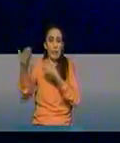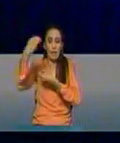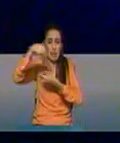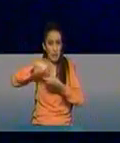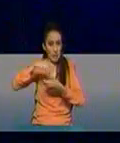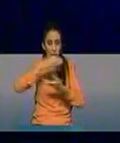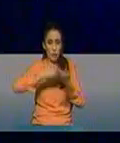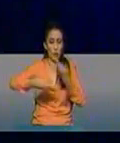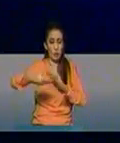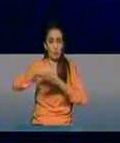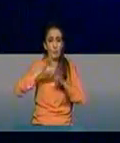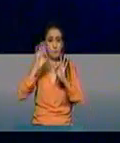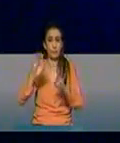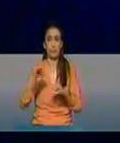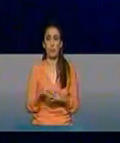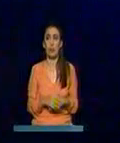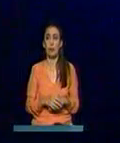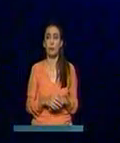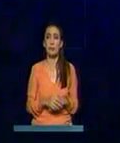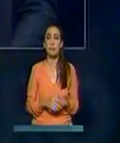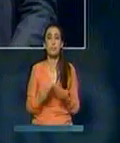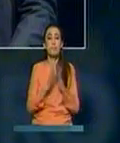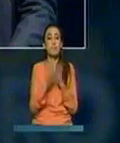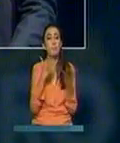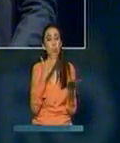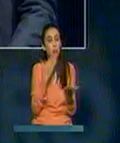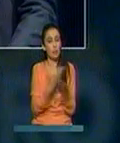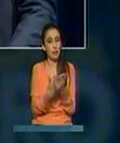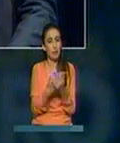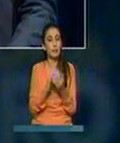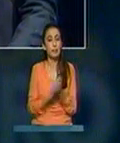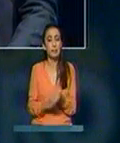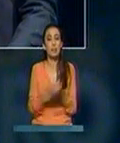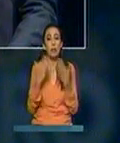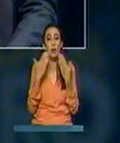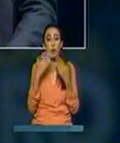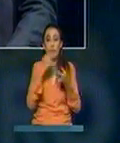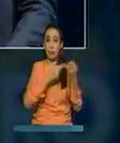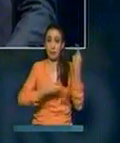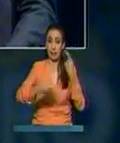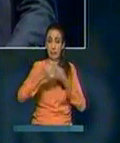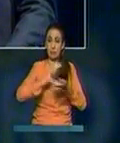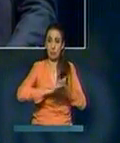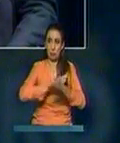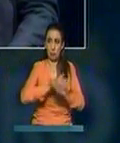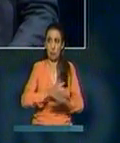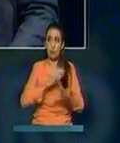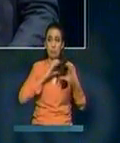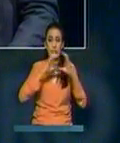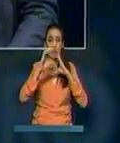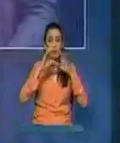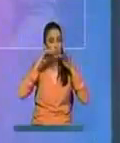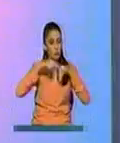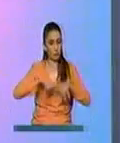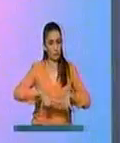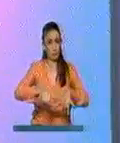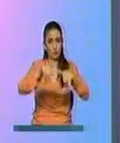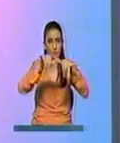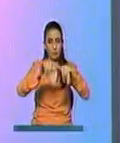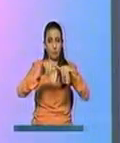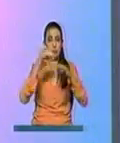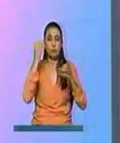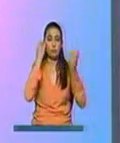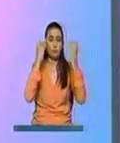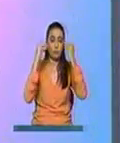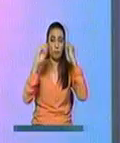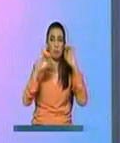liquidez y competitividad a las empresas. Muy bien, muchas gracias, ministro. Desde la ciudad de Guayaquil regresaremos en breve para seguir contando con sus comentarios y sus puntos de